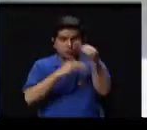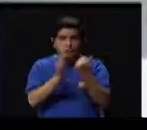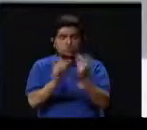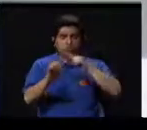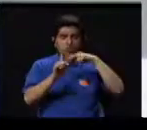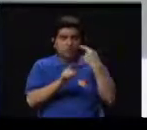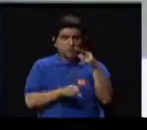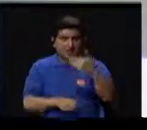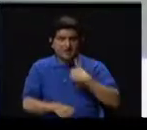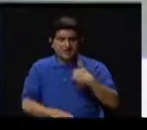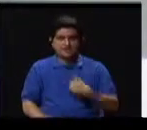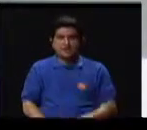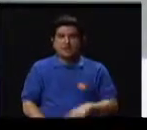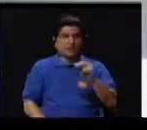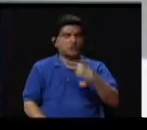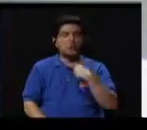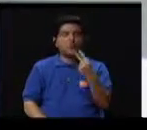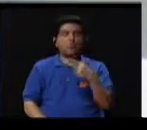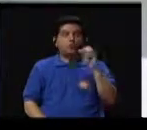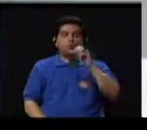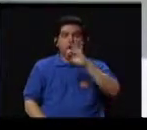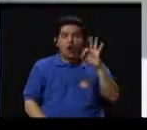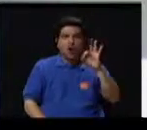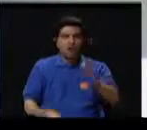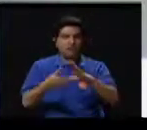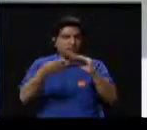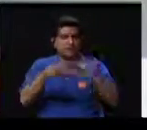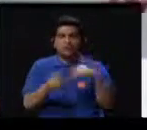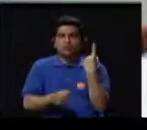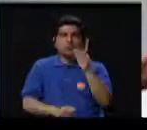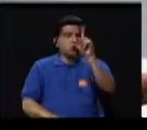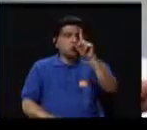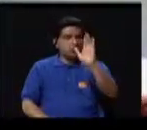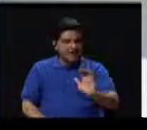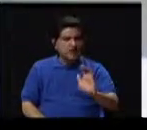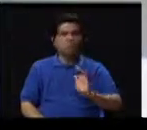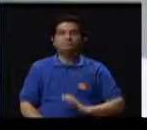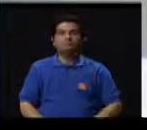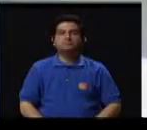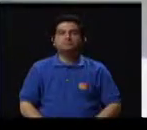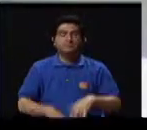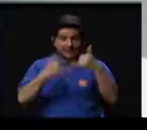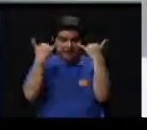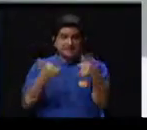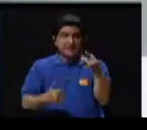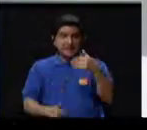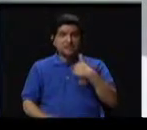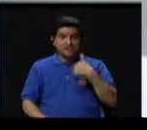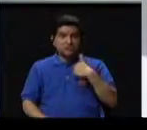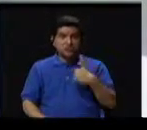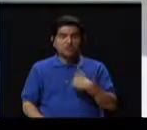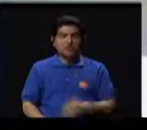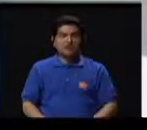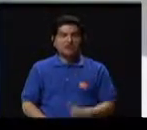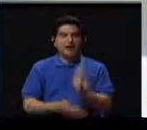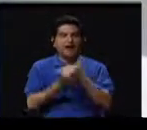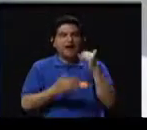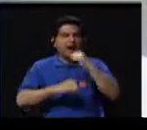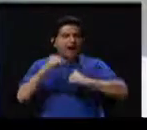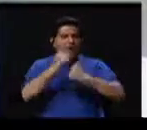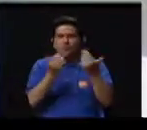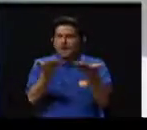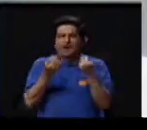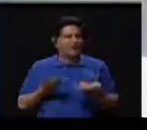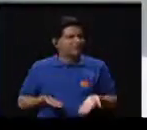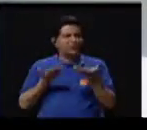era la perspectiva de ellos. No iba a haber una voz en off narrando porque, a menos de que fuera un niño, digamos. Y eso ya hubiera tenido que tener cierta estructura